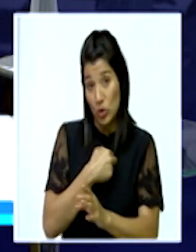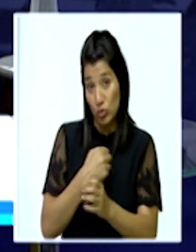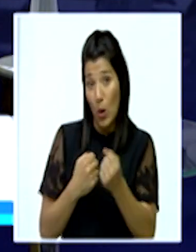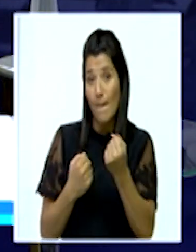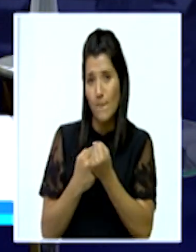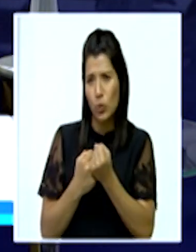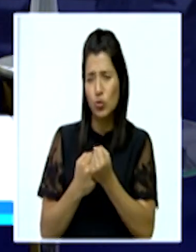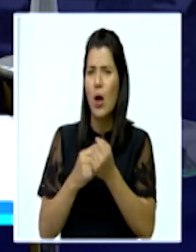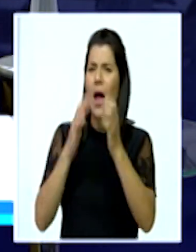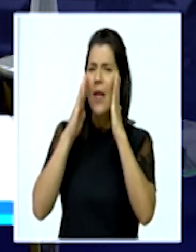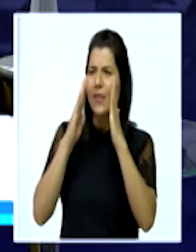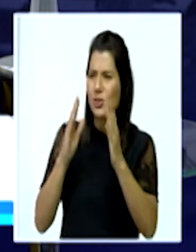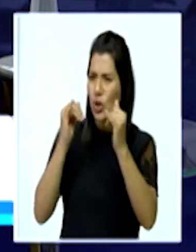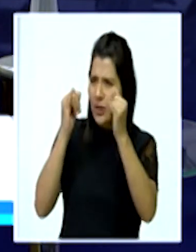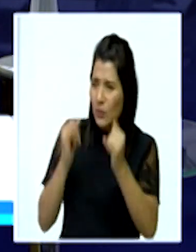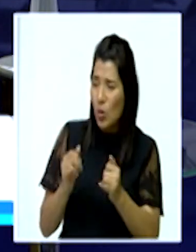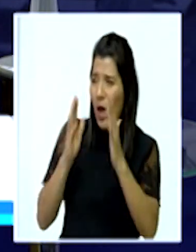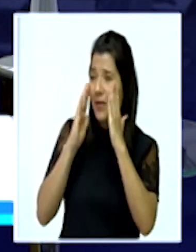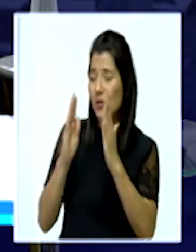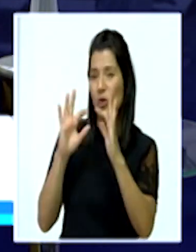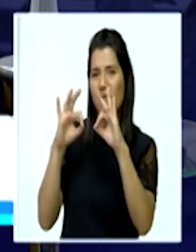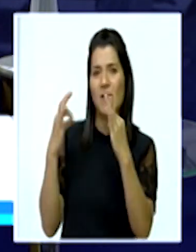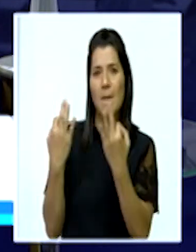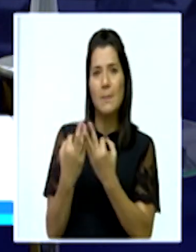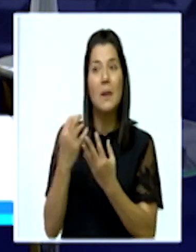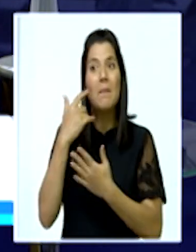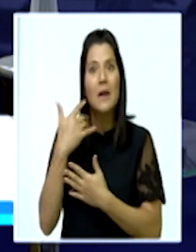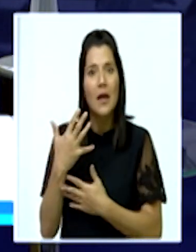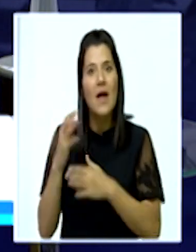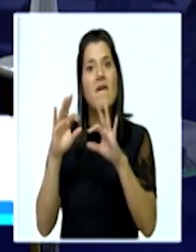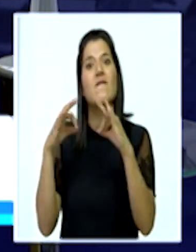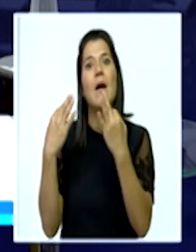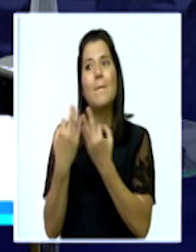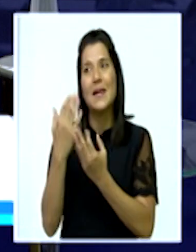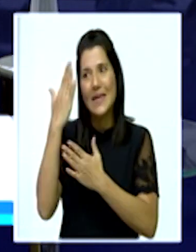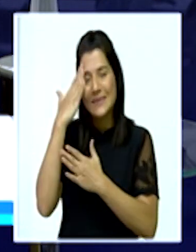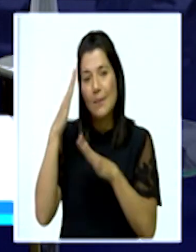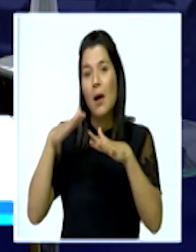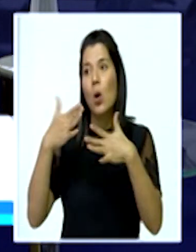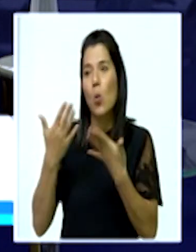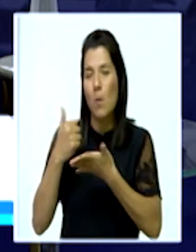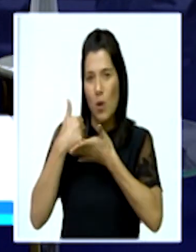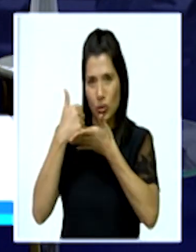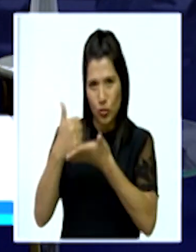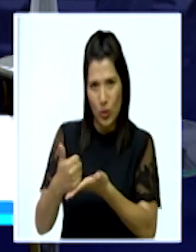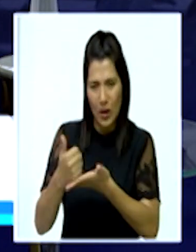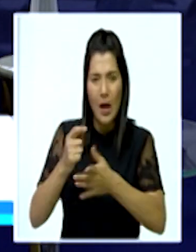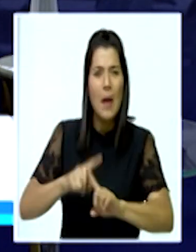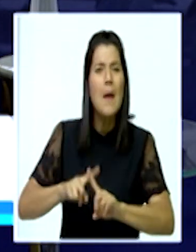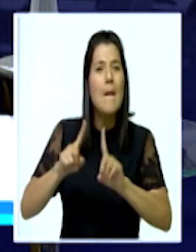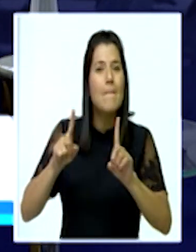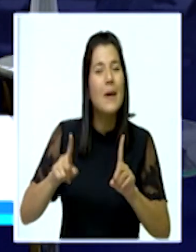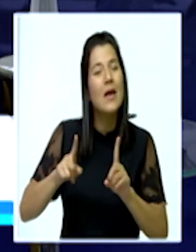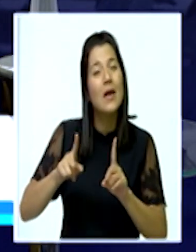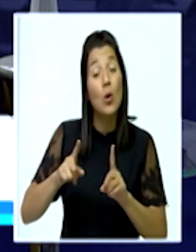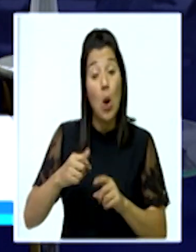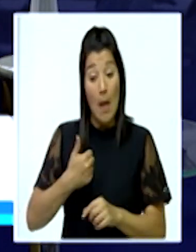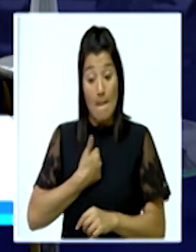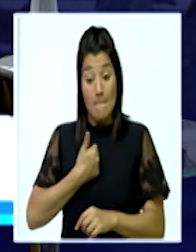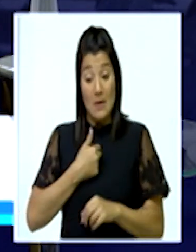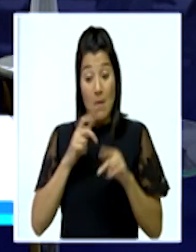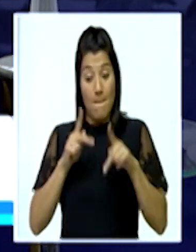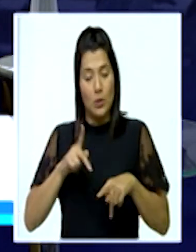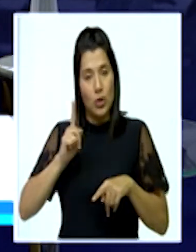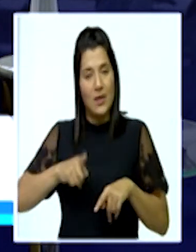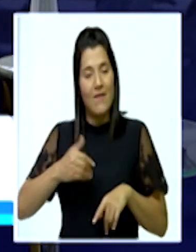terapia individual, terapia familiar, para que la familia sepa cómo tratar ese duelo, pero debe haber una voluntad por parte